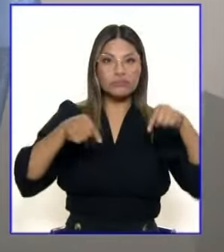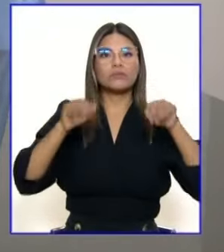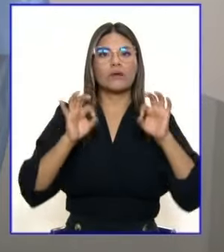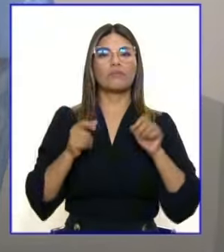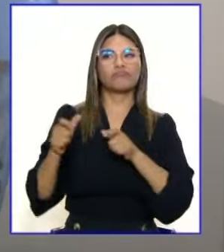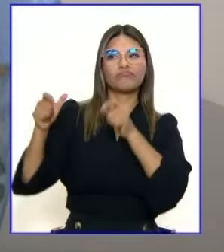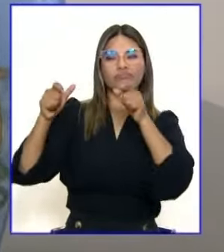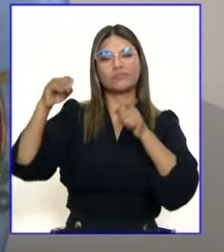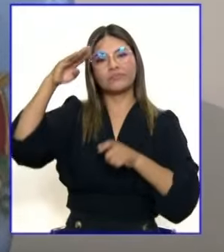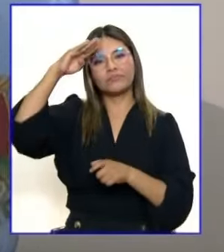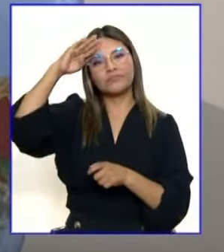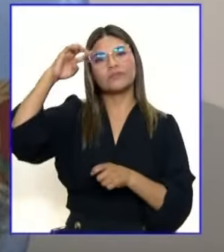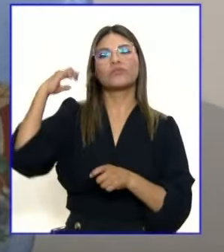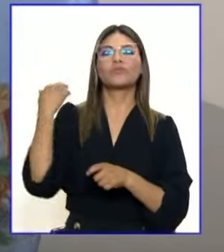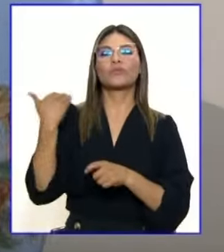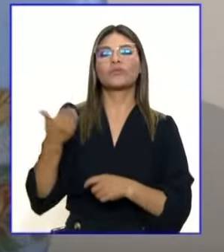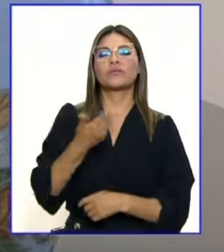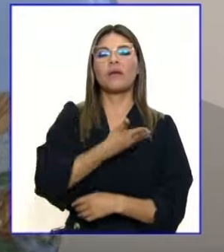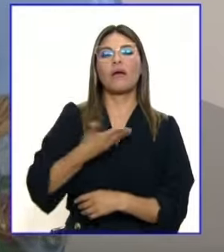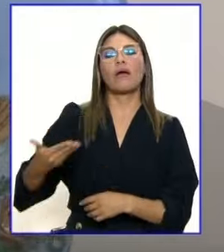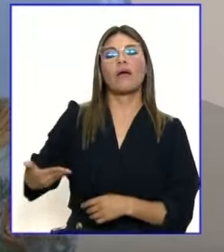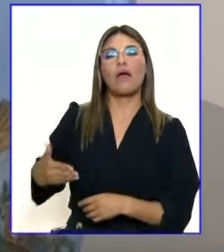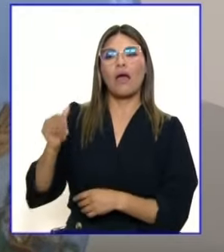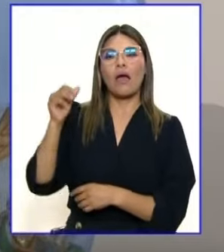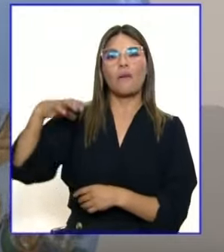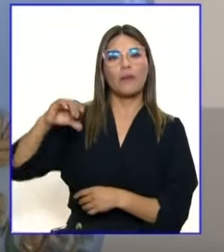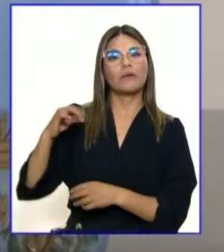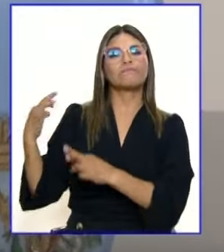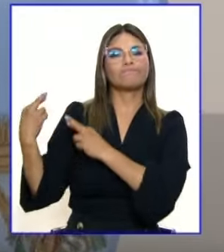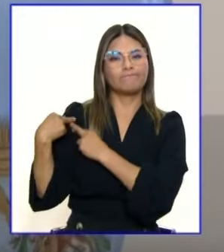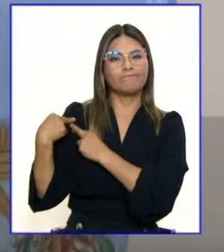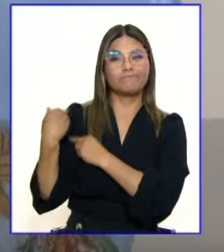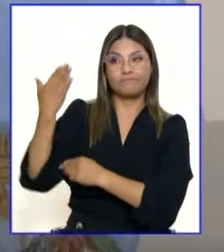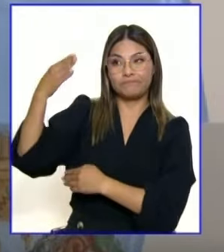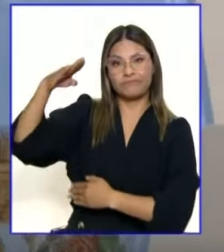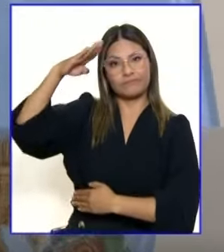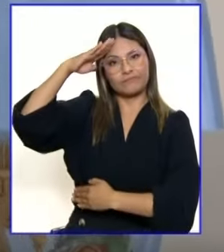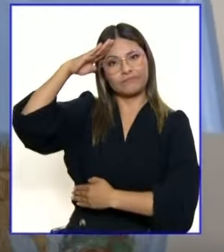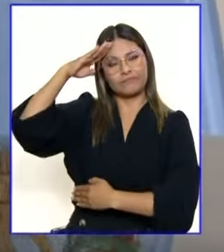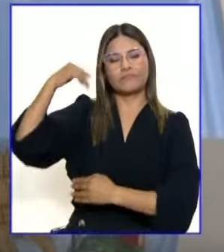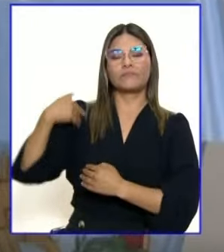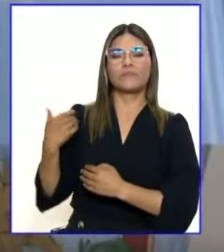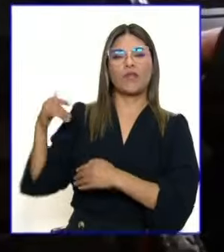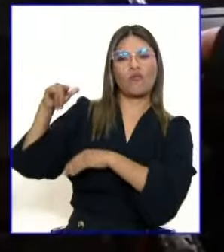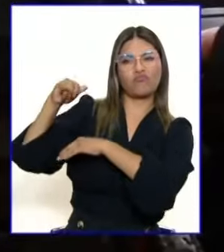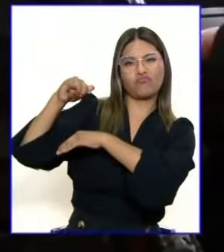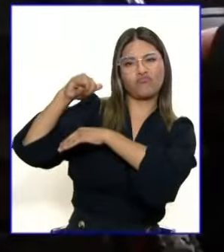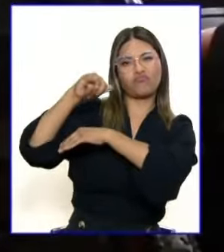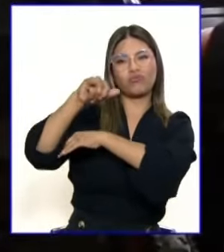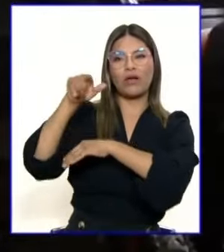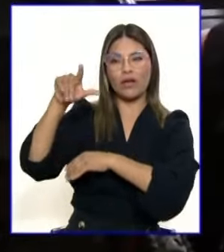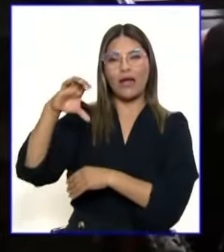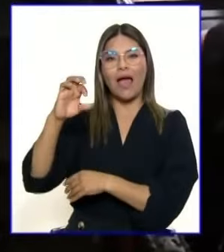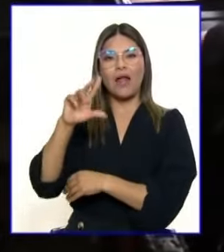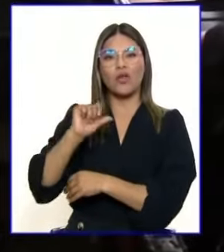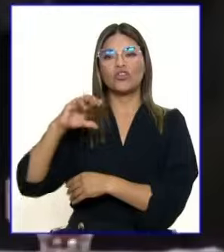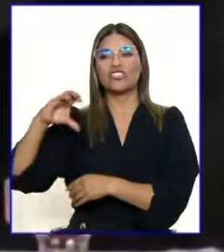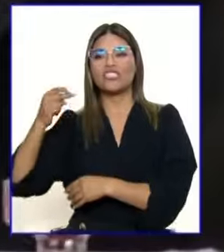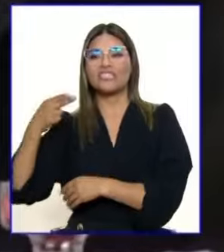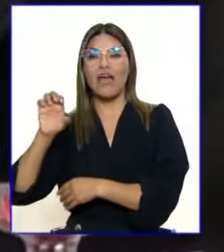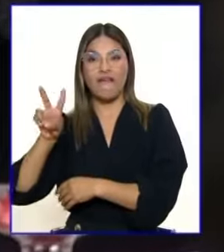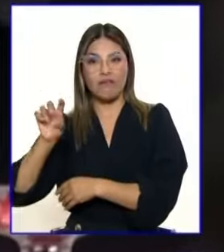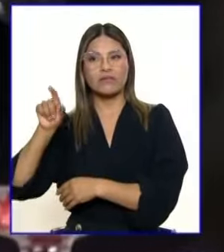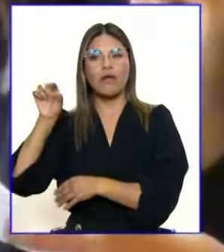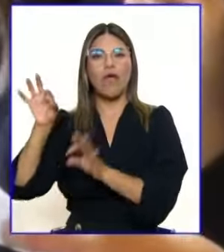APEC. Esta semana de líderes, el comandante general de la FAP, el general Carlos Chávez, garantizó la protección total en